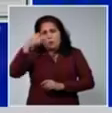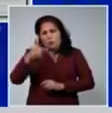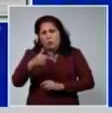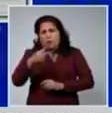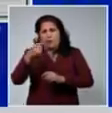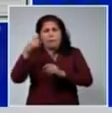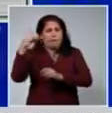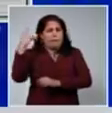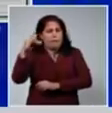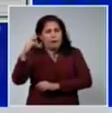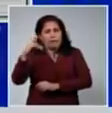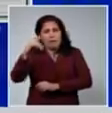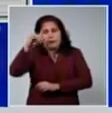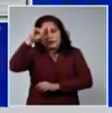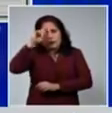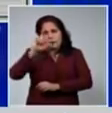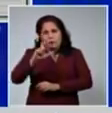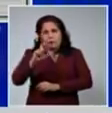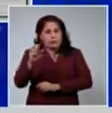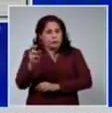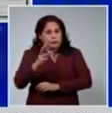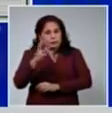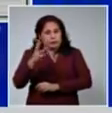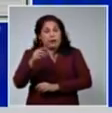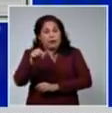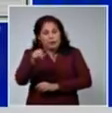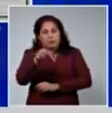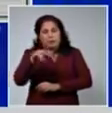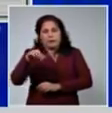mis dos ruedas